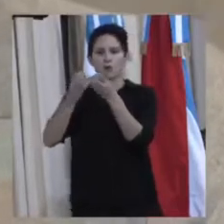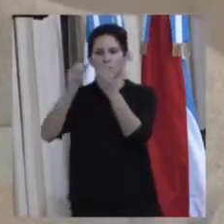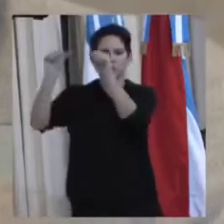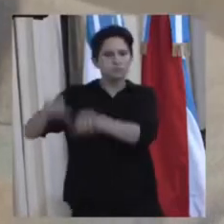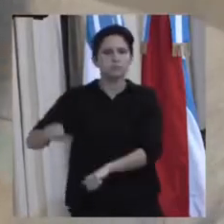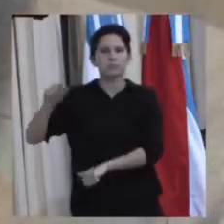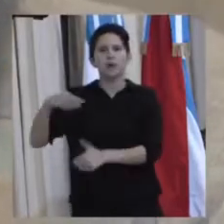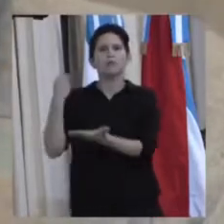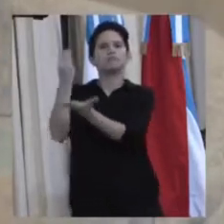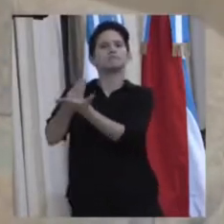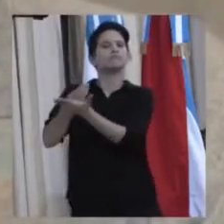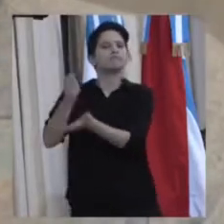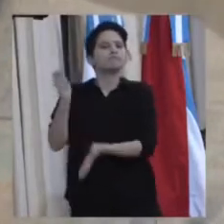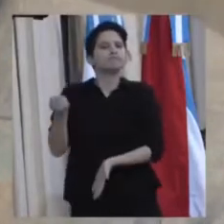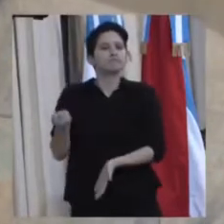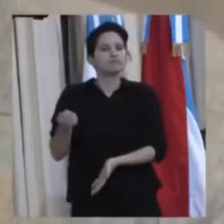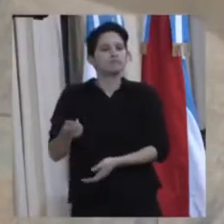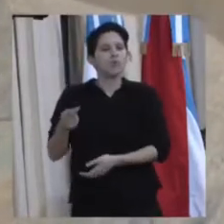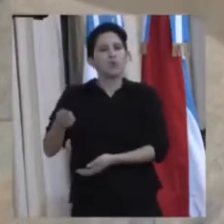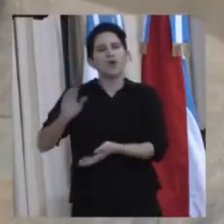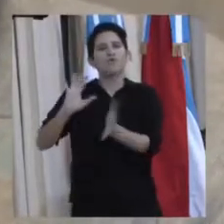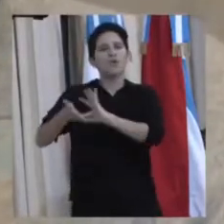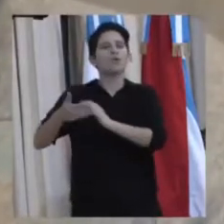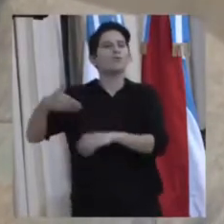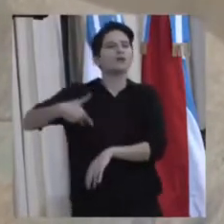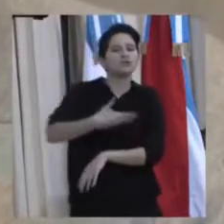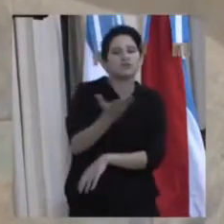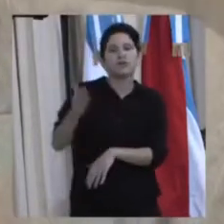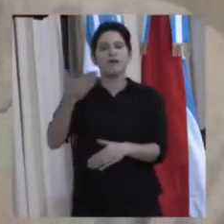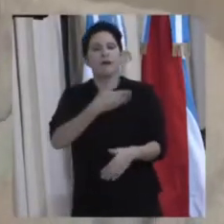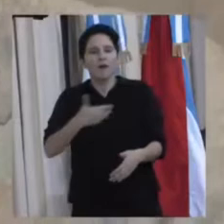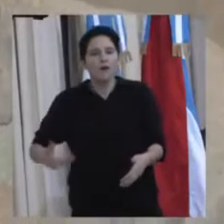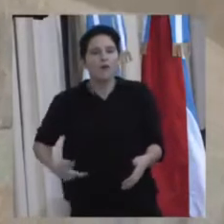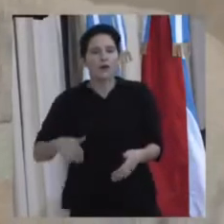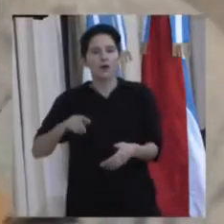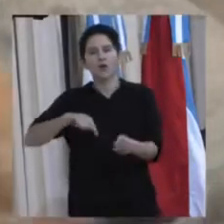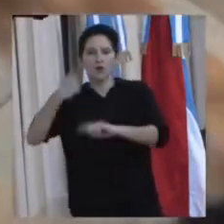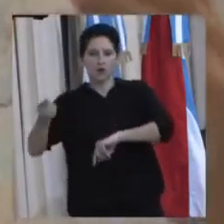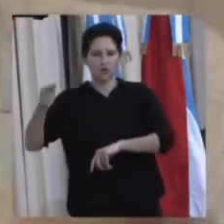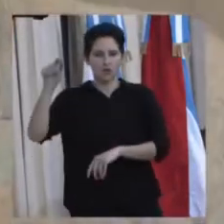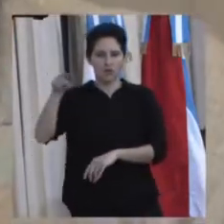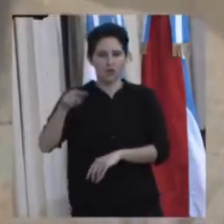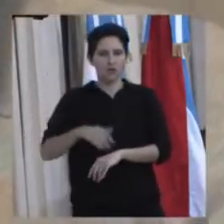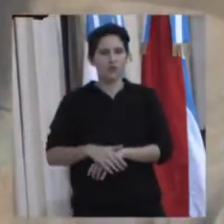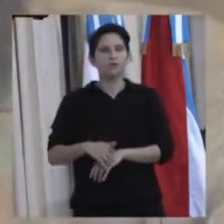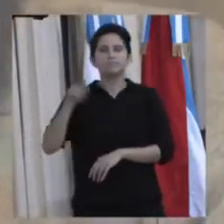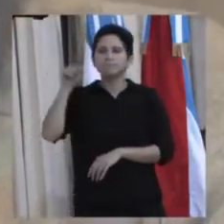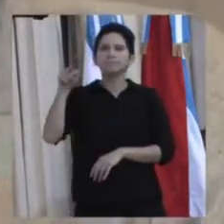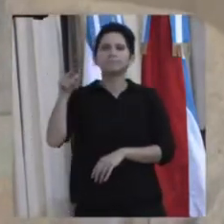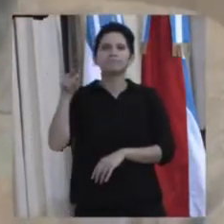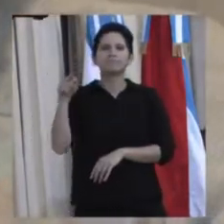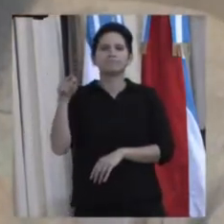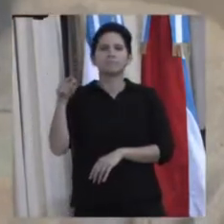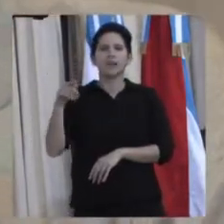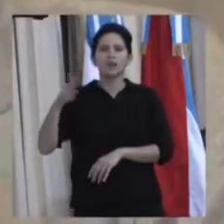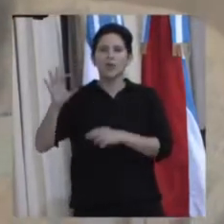al mismo tiempo un modelo de sociedad, un modelo de gobierno alternativo, aquel que había llevado